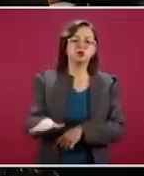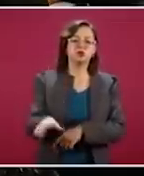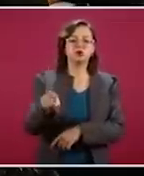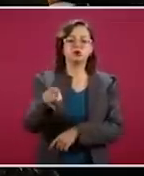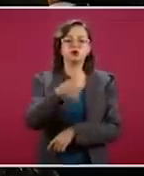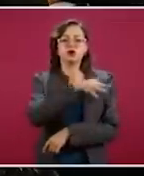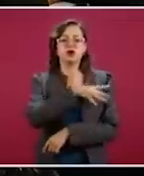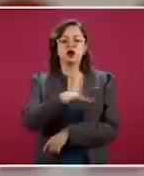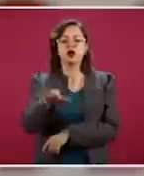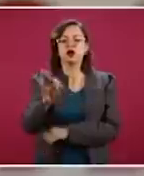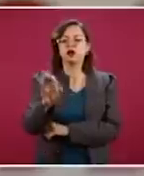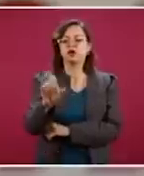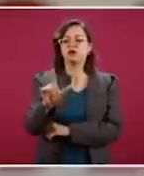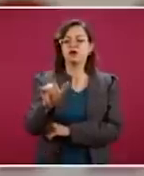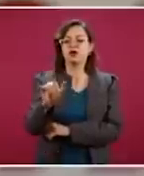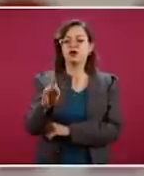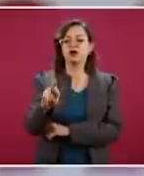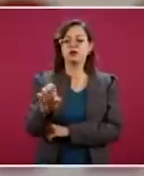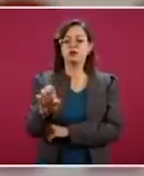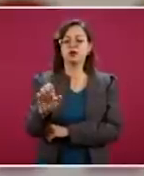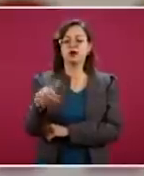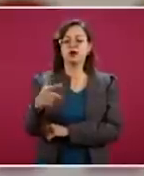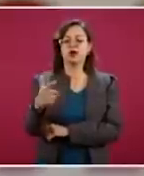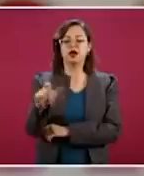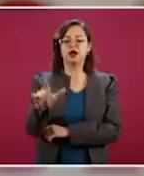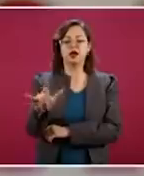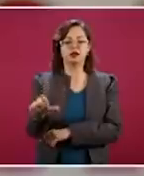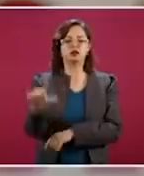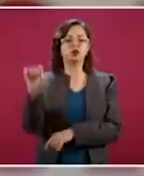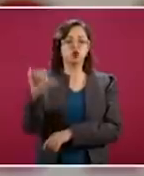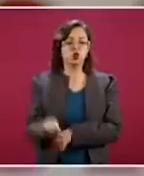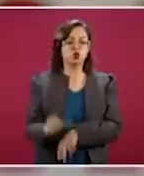del general Felipe Ángeles. Hoy se cumplen 100 años